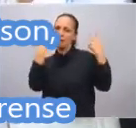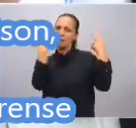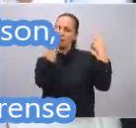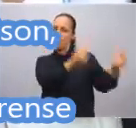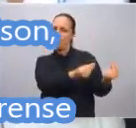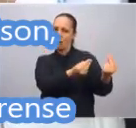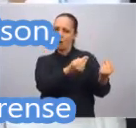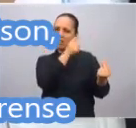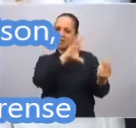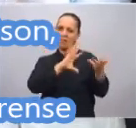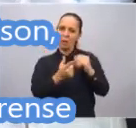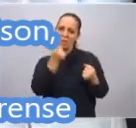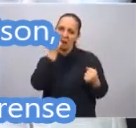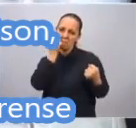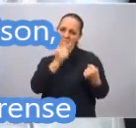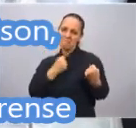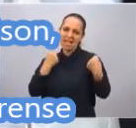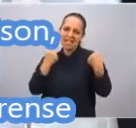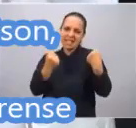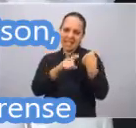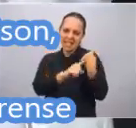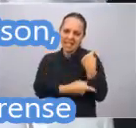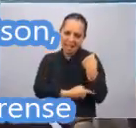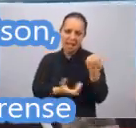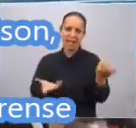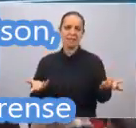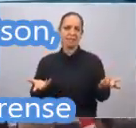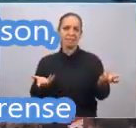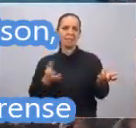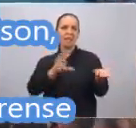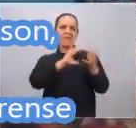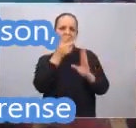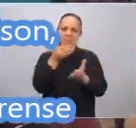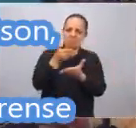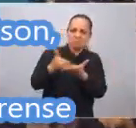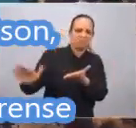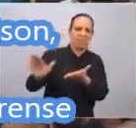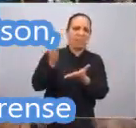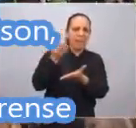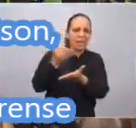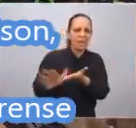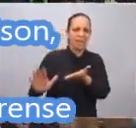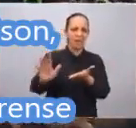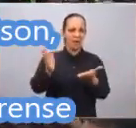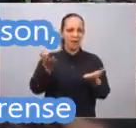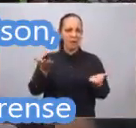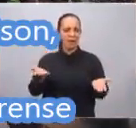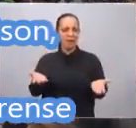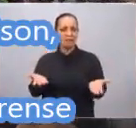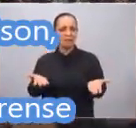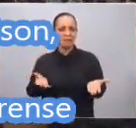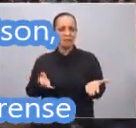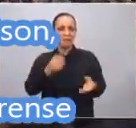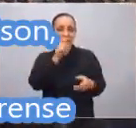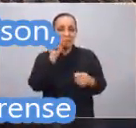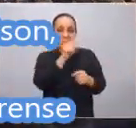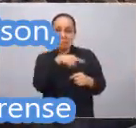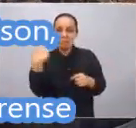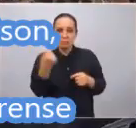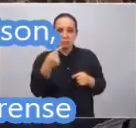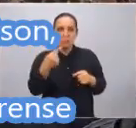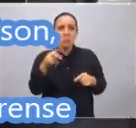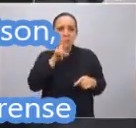una mirada machista, a una mirada misógina, a una mirada discriminadora.